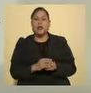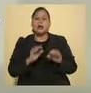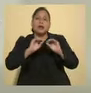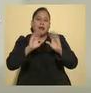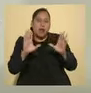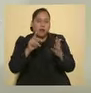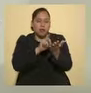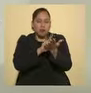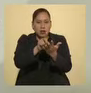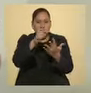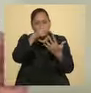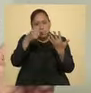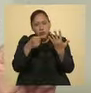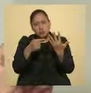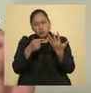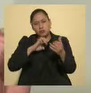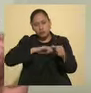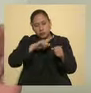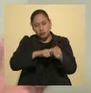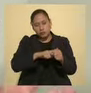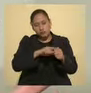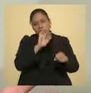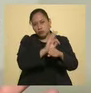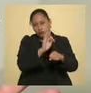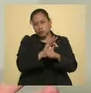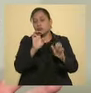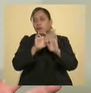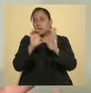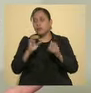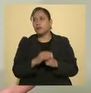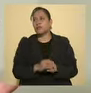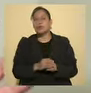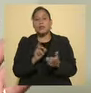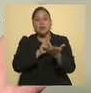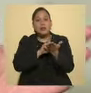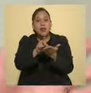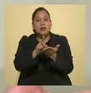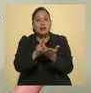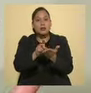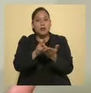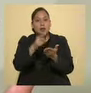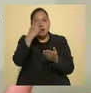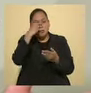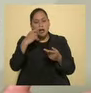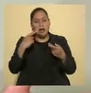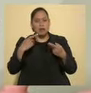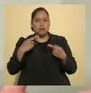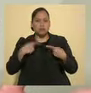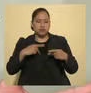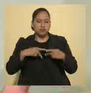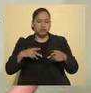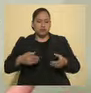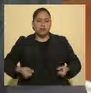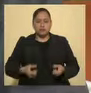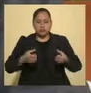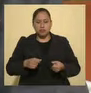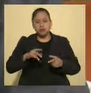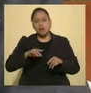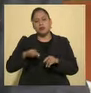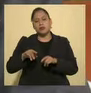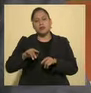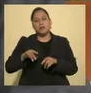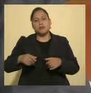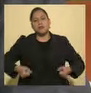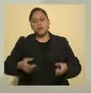que hay derechos específicos, por ejemplo, el derecho al libre tránsito, ¿no? El derecho